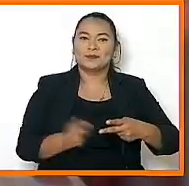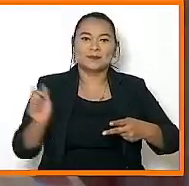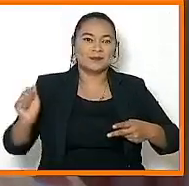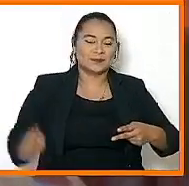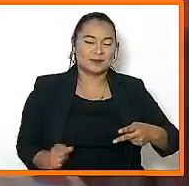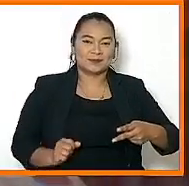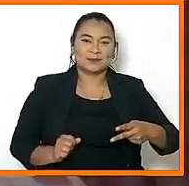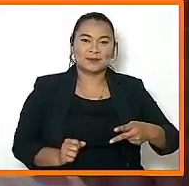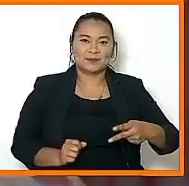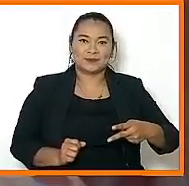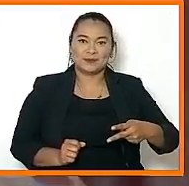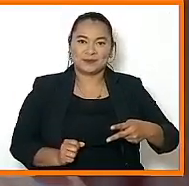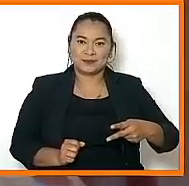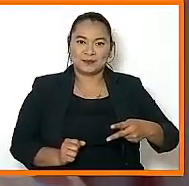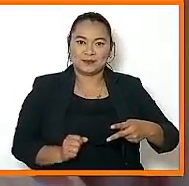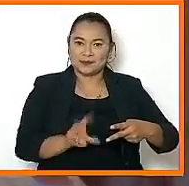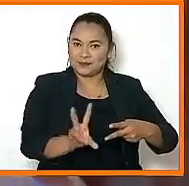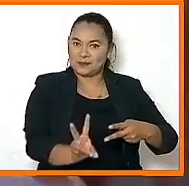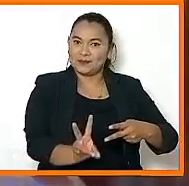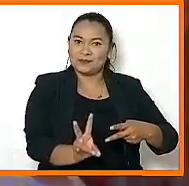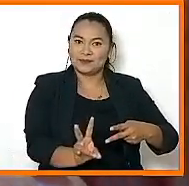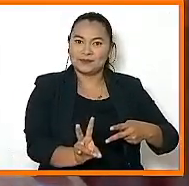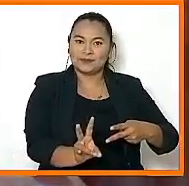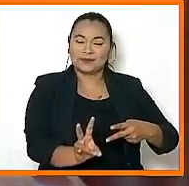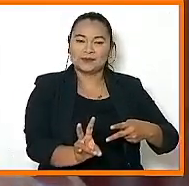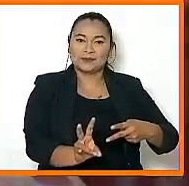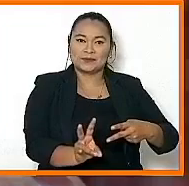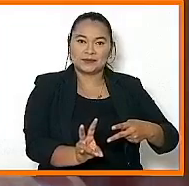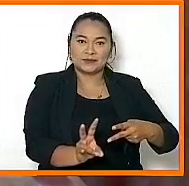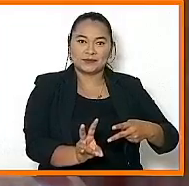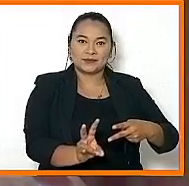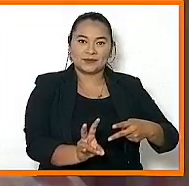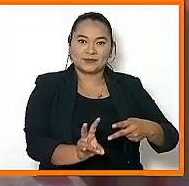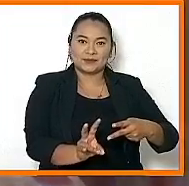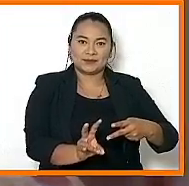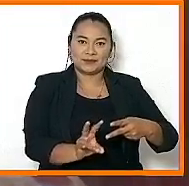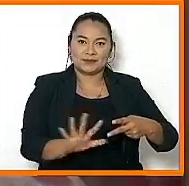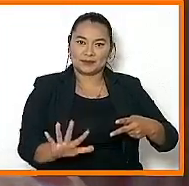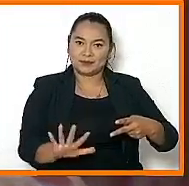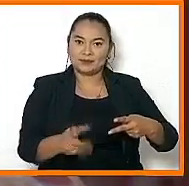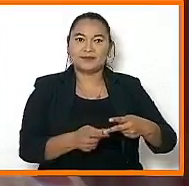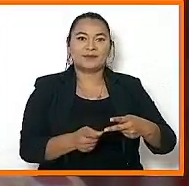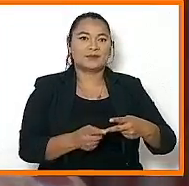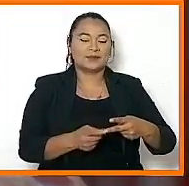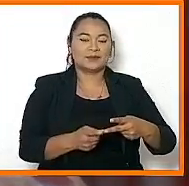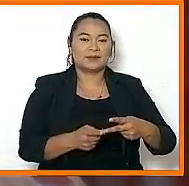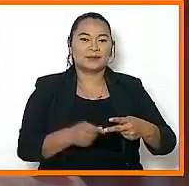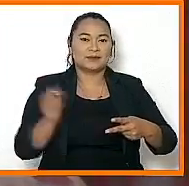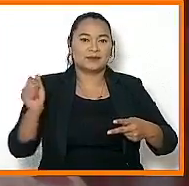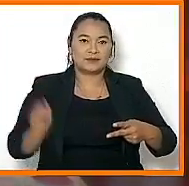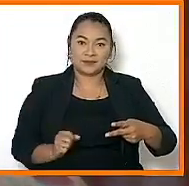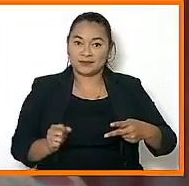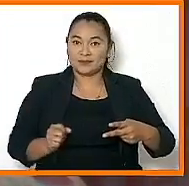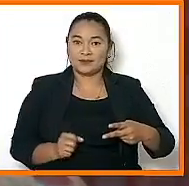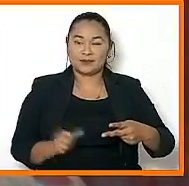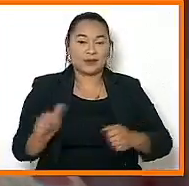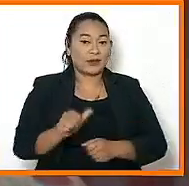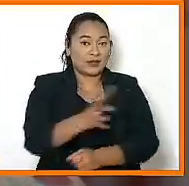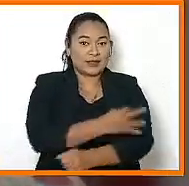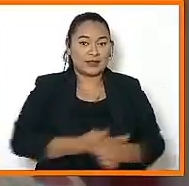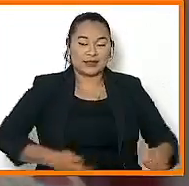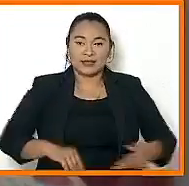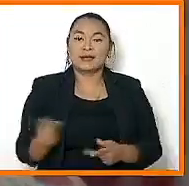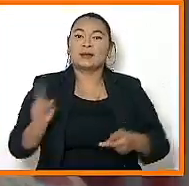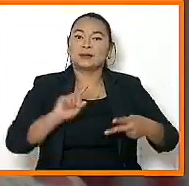primer dígito y este es el 7. Segundo dígito, el 5. Segundo número ganador para premiados en esta tarde es